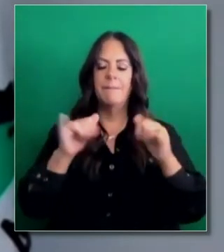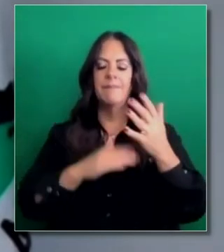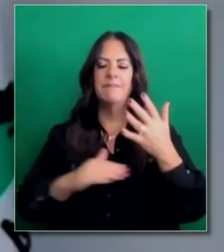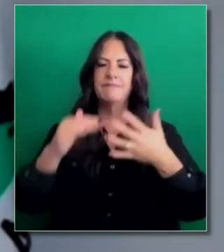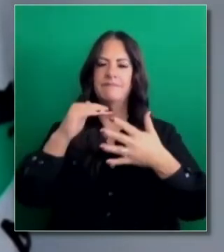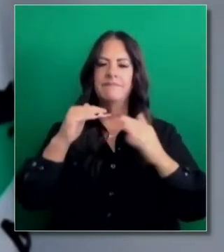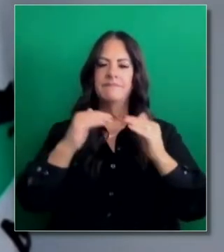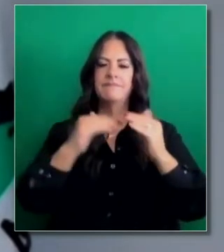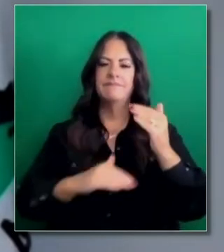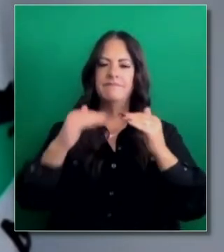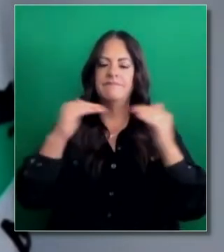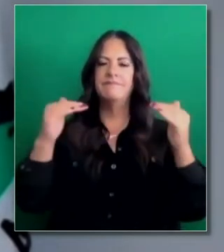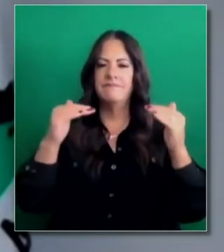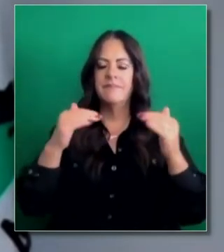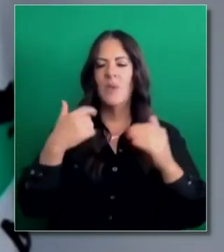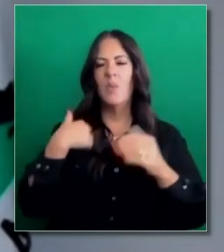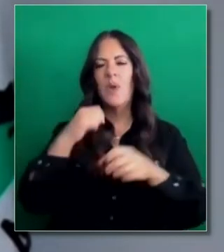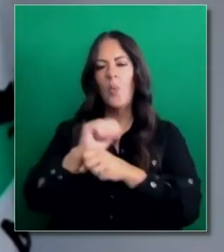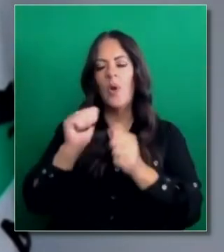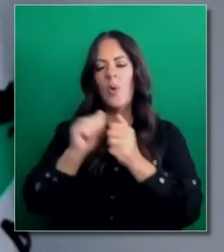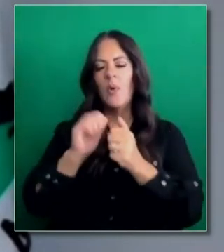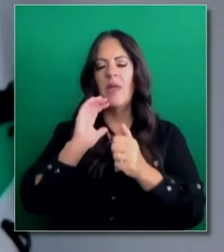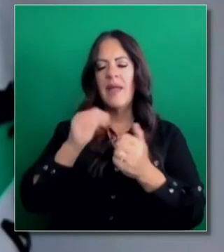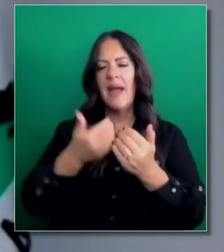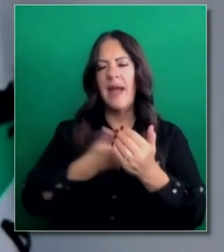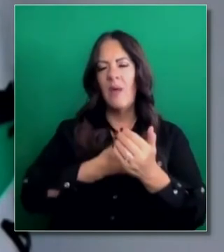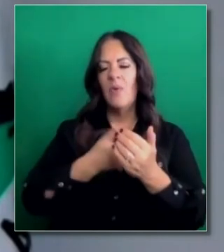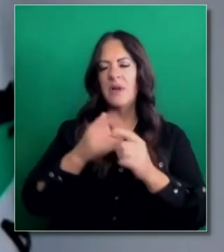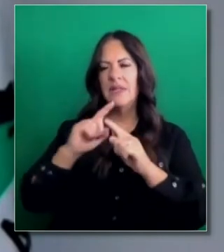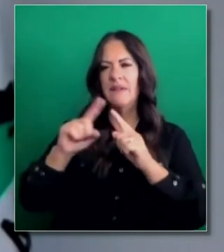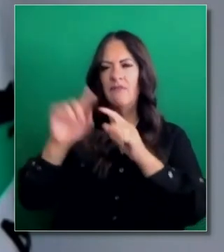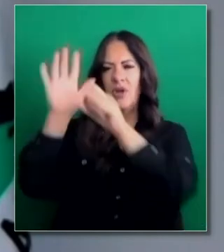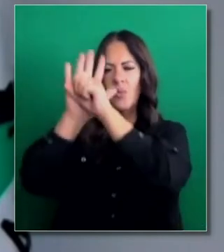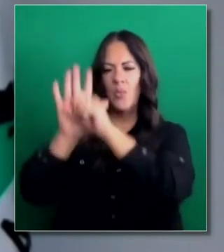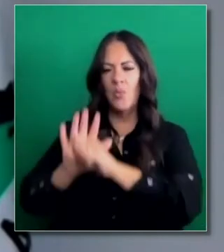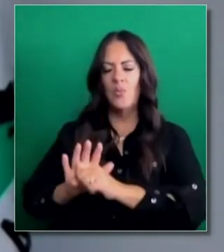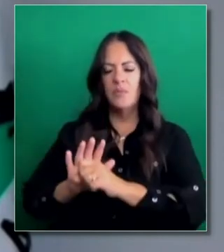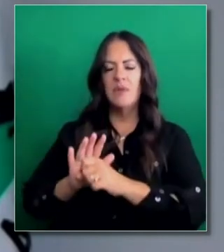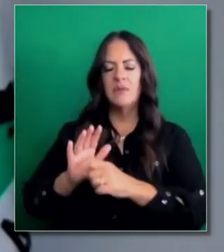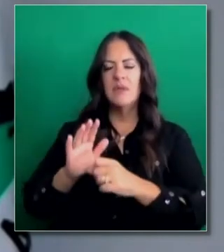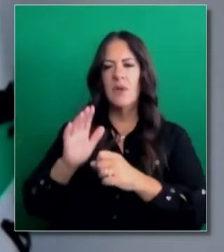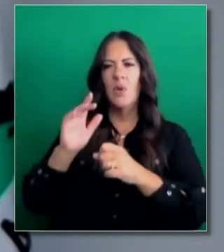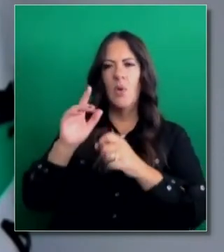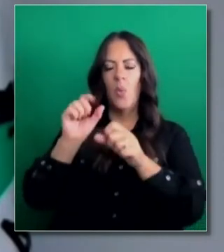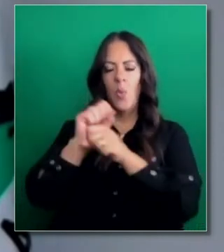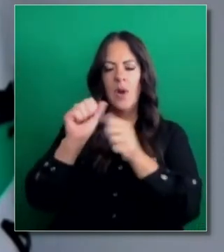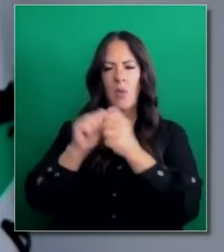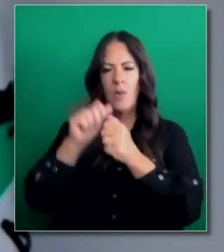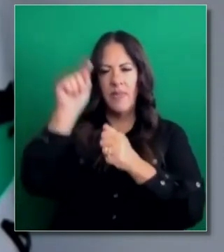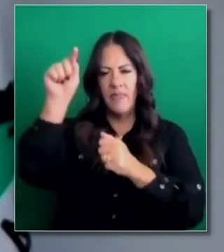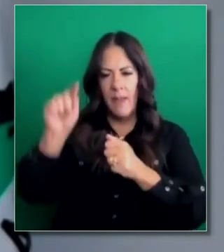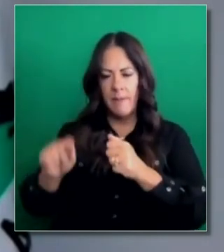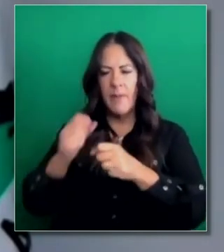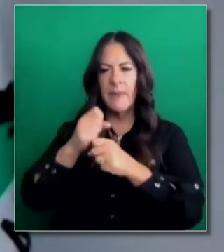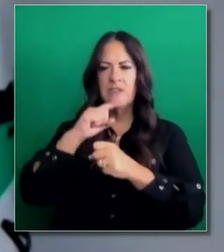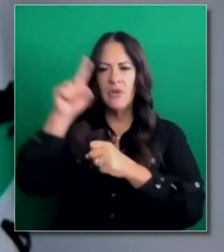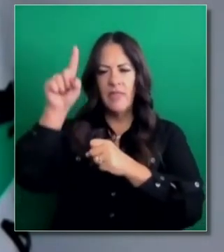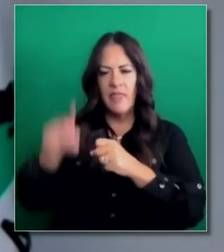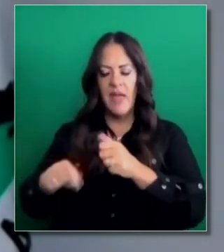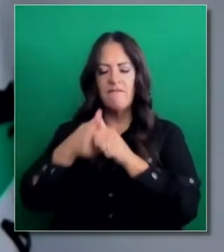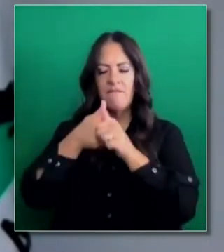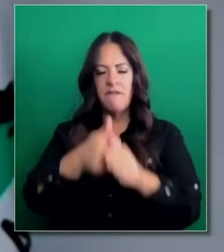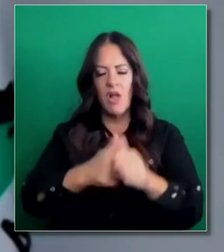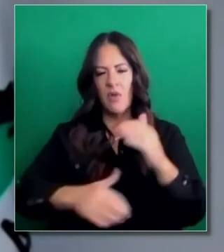absolutamente que el secretario visión sea reconocido para poder trabajar aún mejor con todos